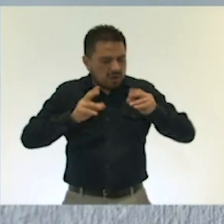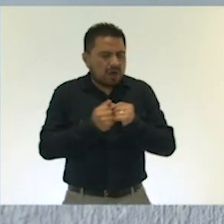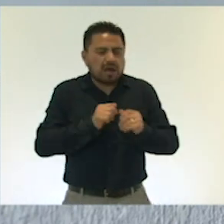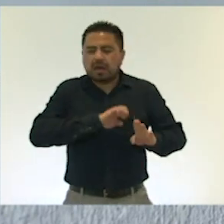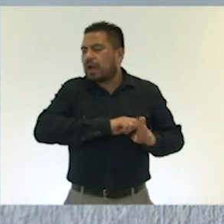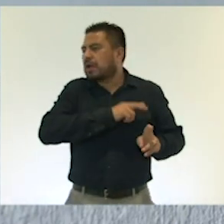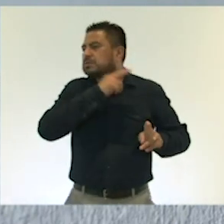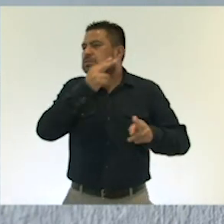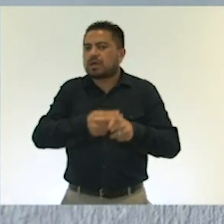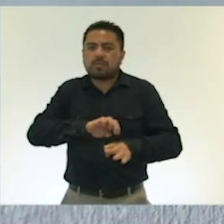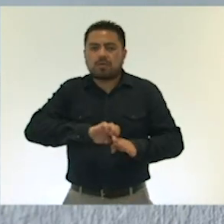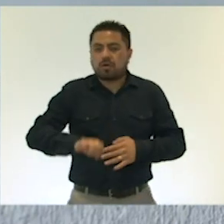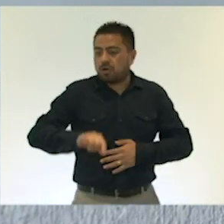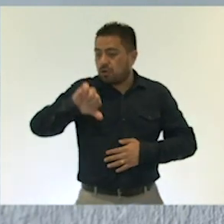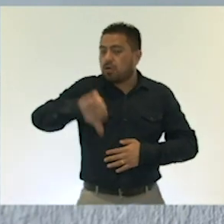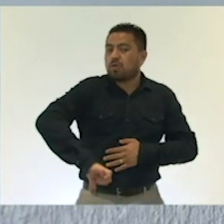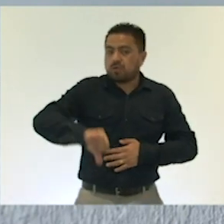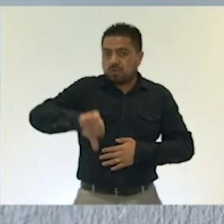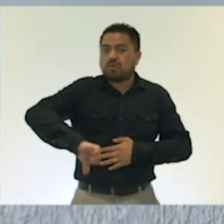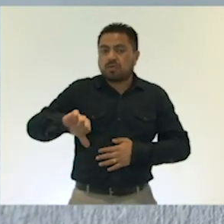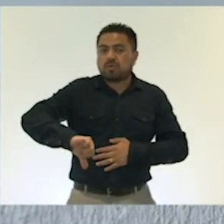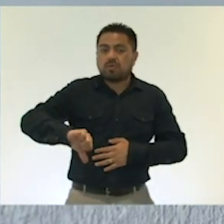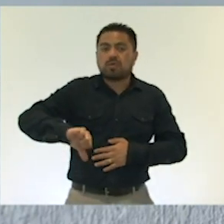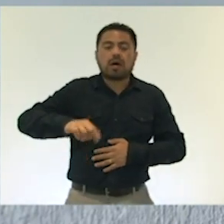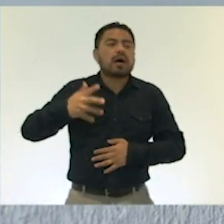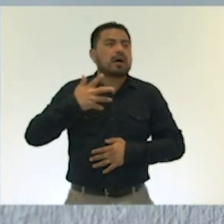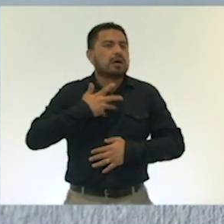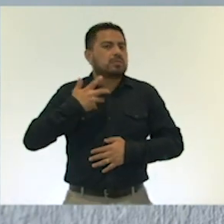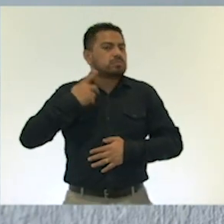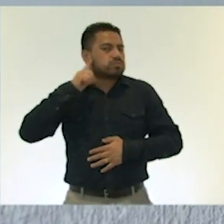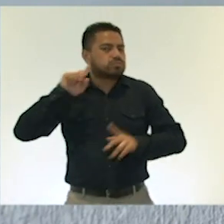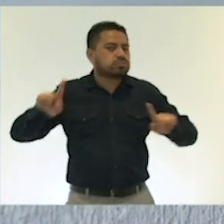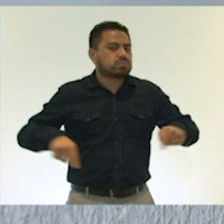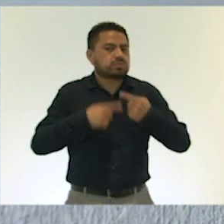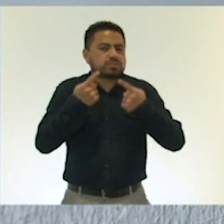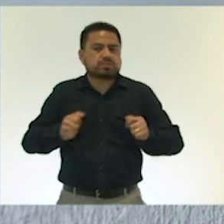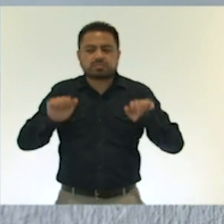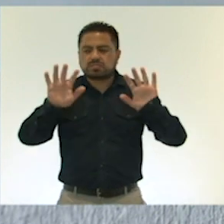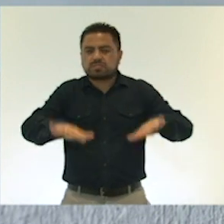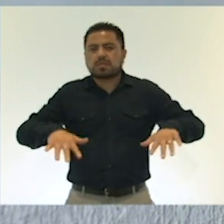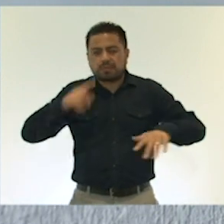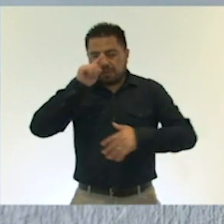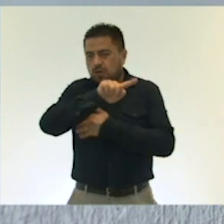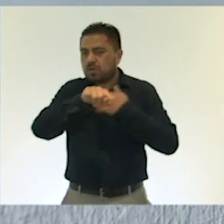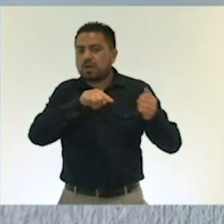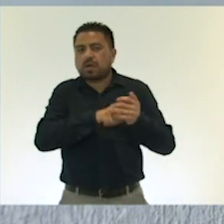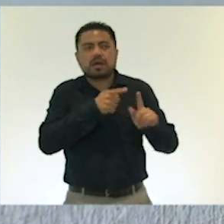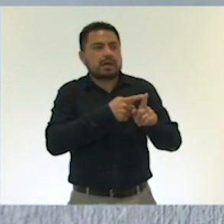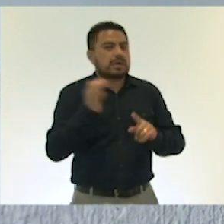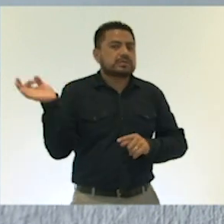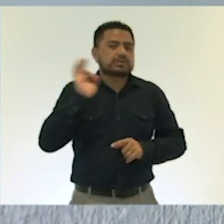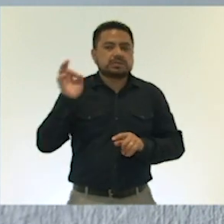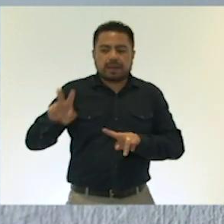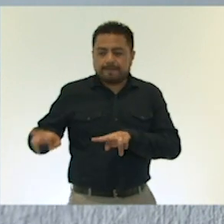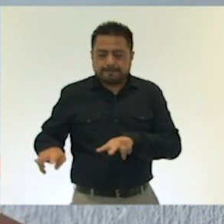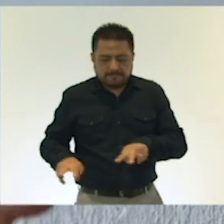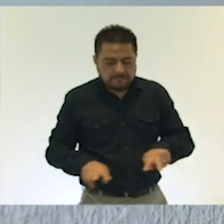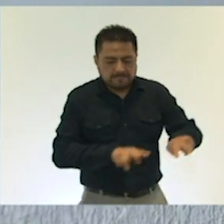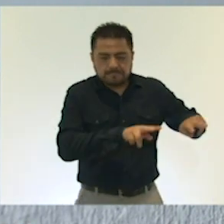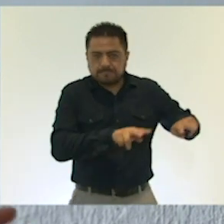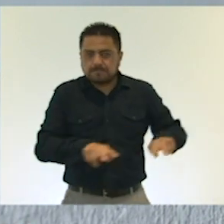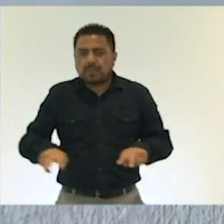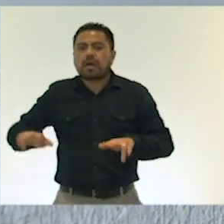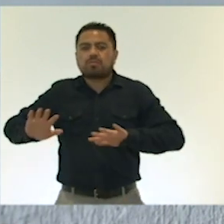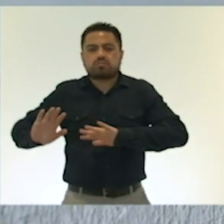ejemplo, hoy en día hay conciertos solistas para esta área, ya sean desde la marimba, el xilófono, hasta